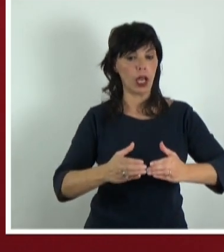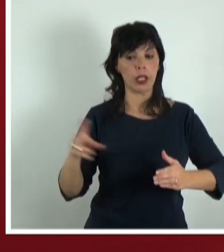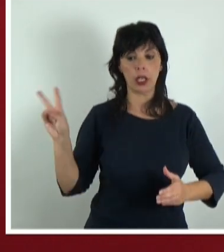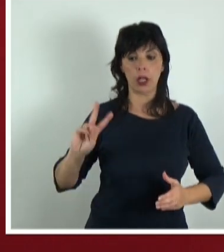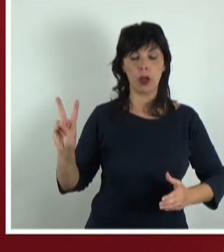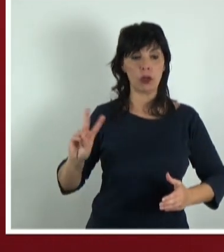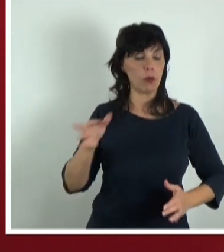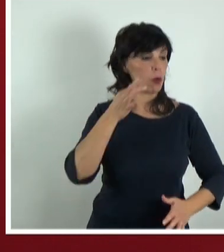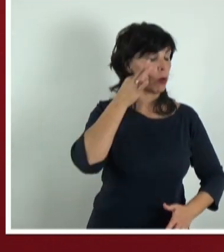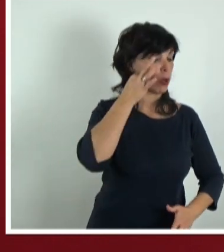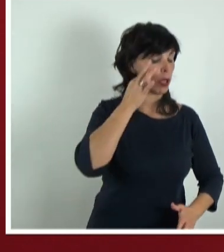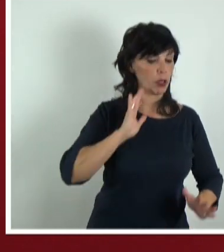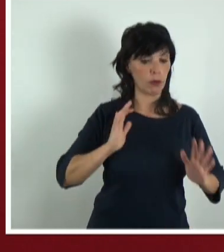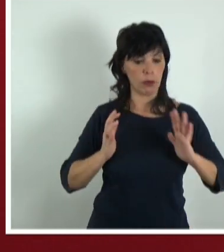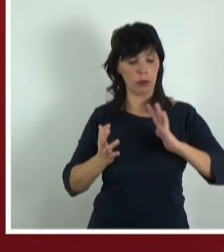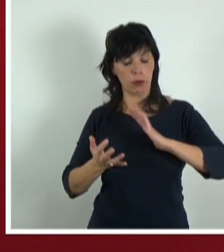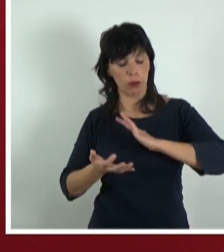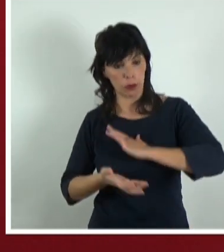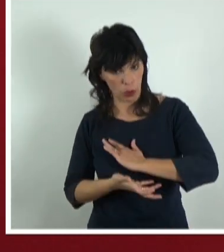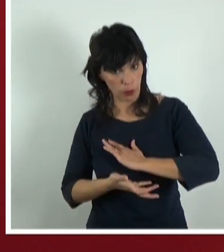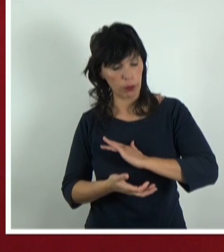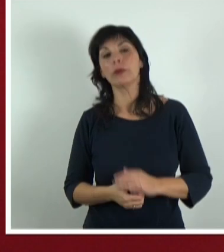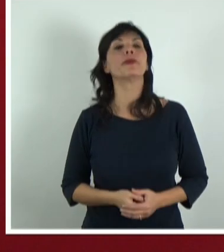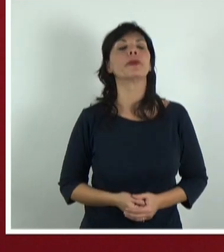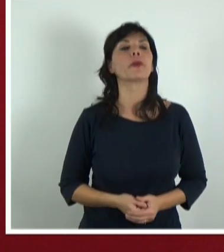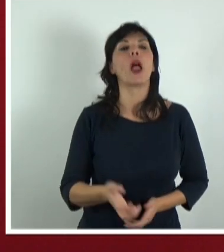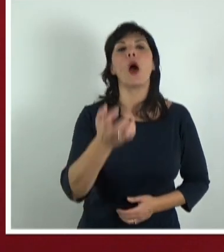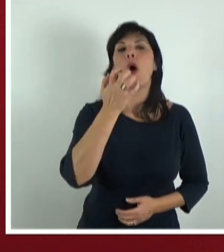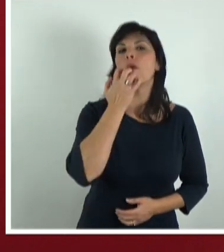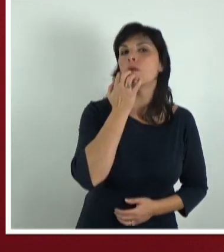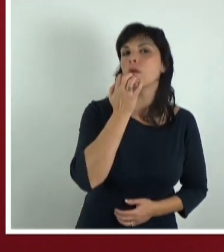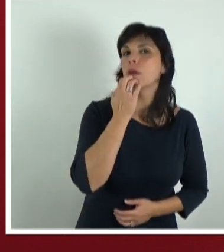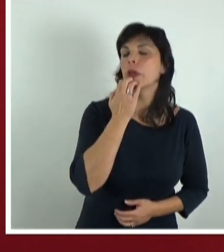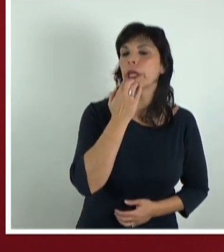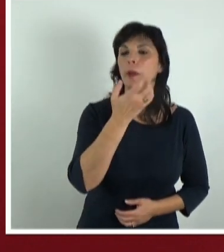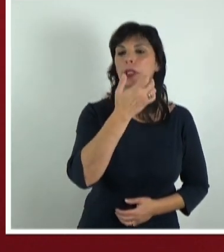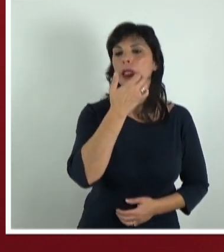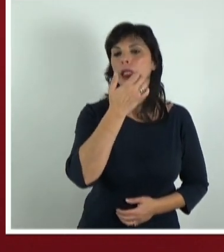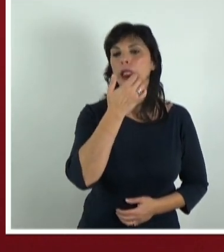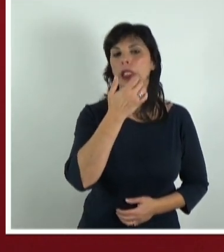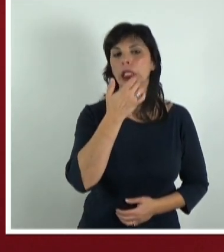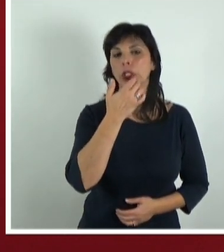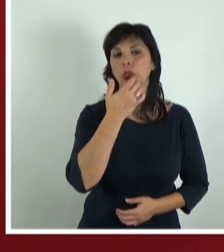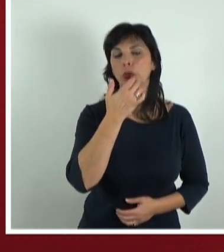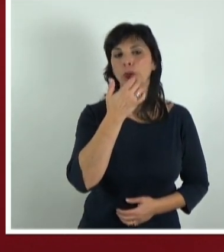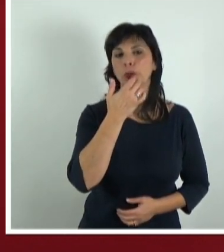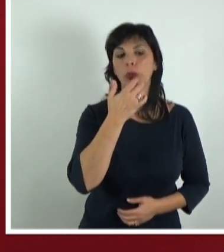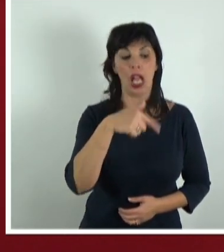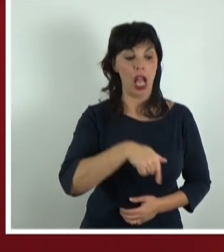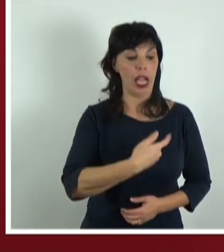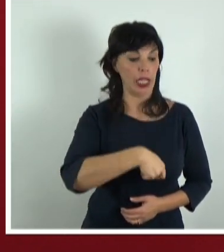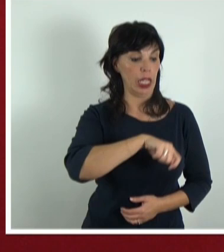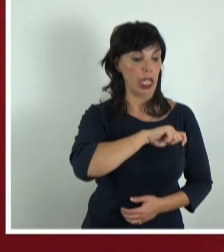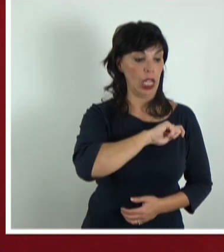Cuando yo voy de viaje, muchas veces, cuando cambio una zona